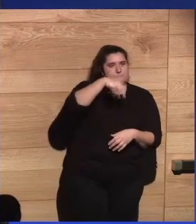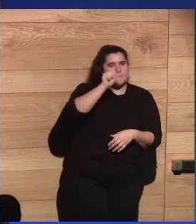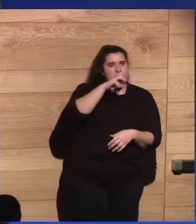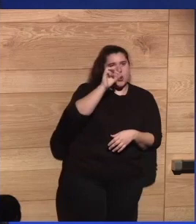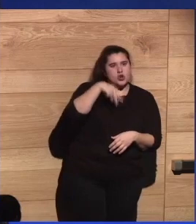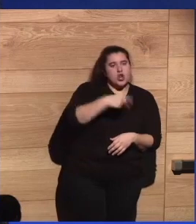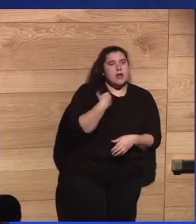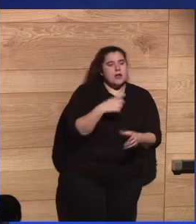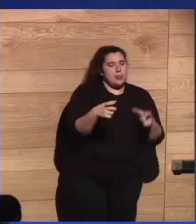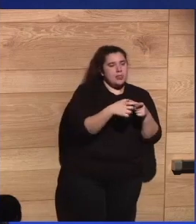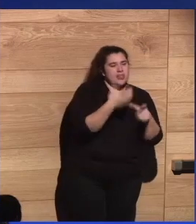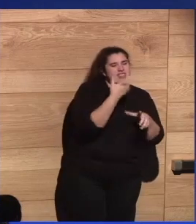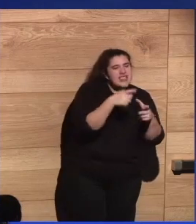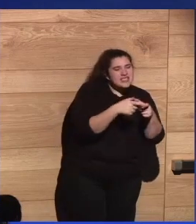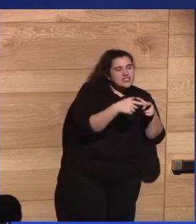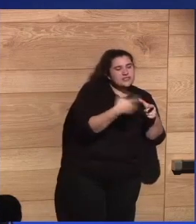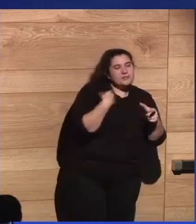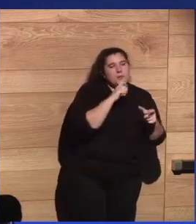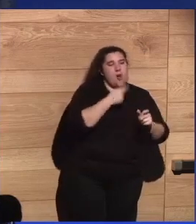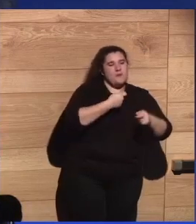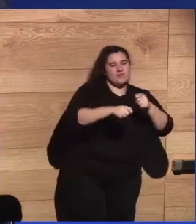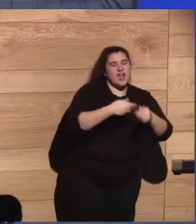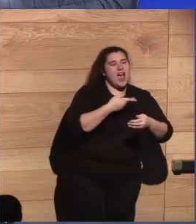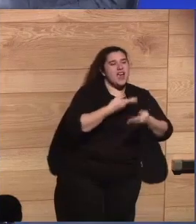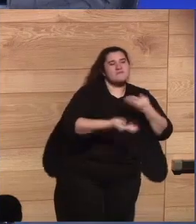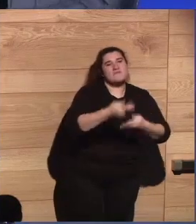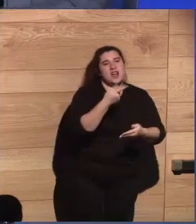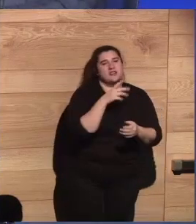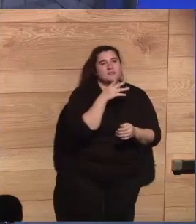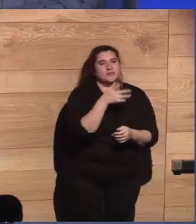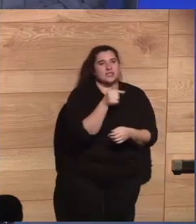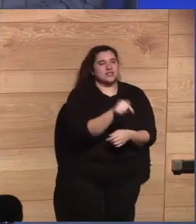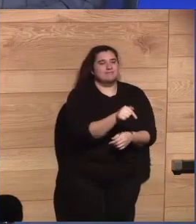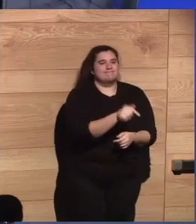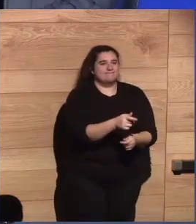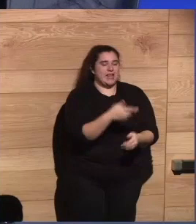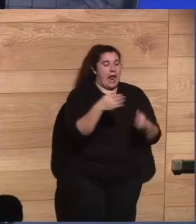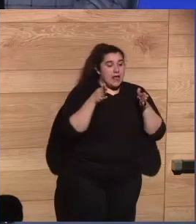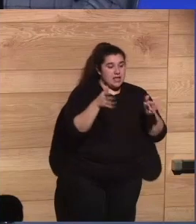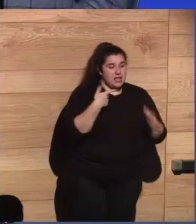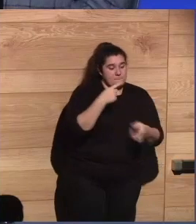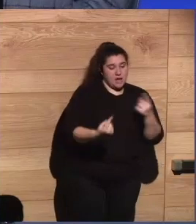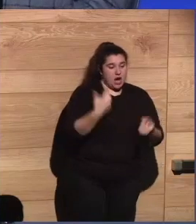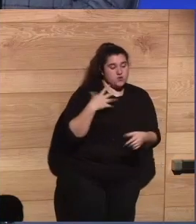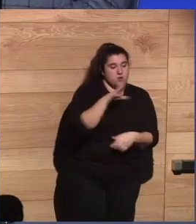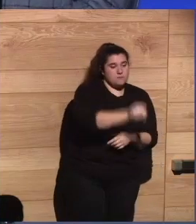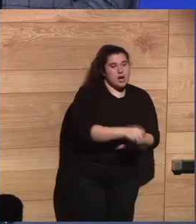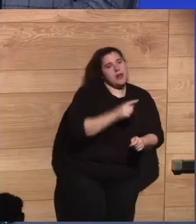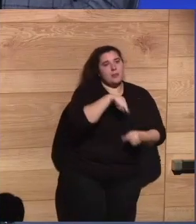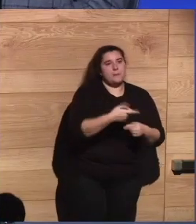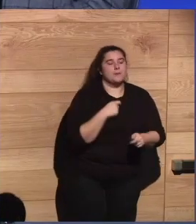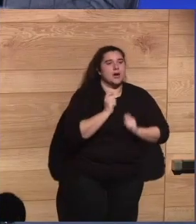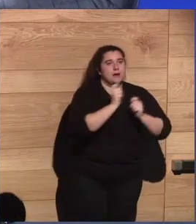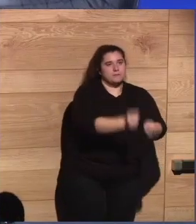más devuelto de la historia de la música española. Sí. La gente lo compraba, ¿no? Y lo devolvía a la tienda. Porque,